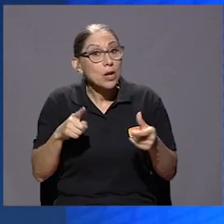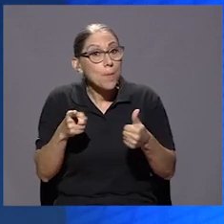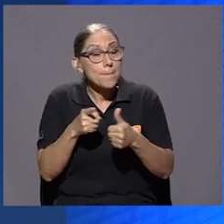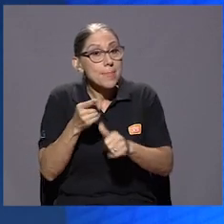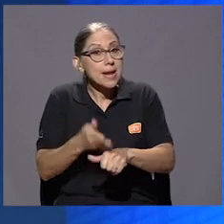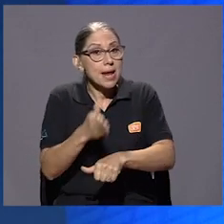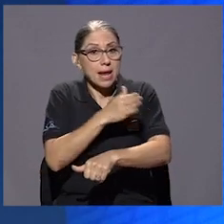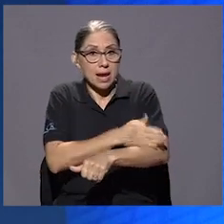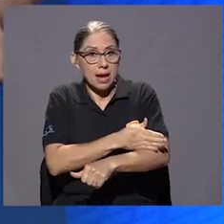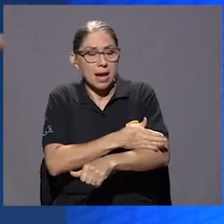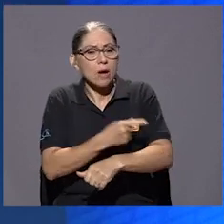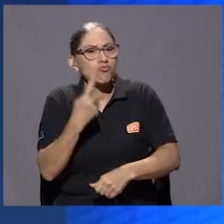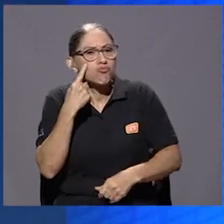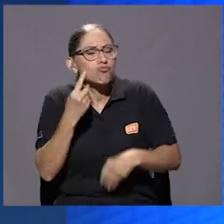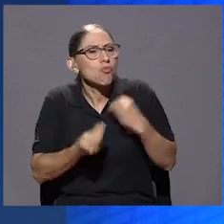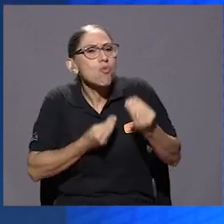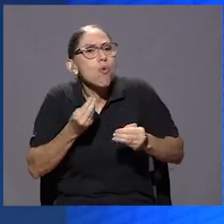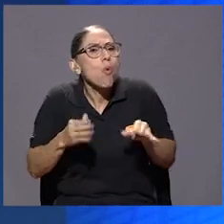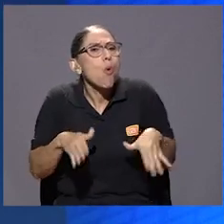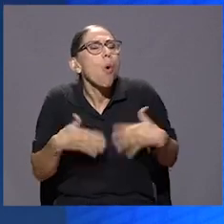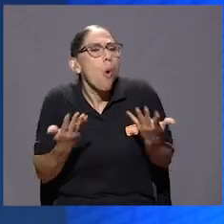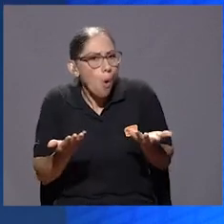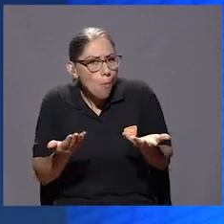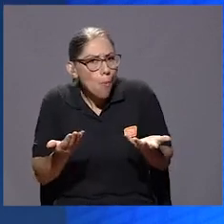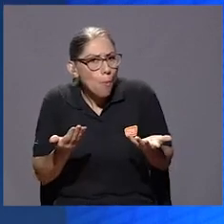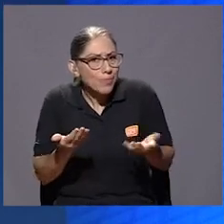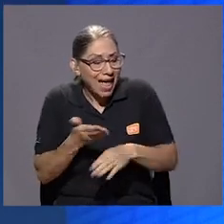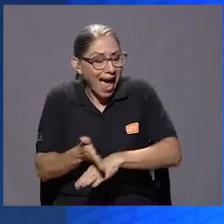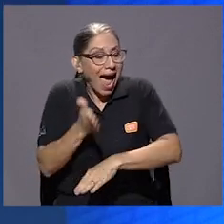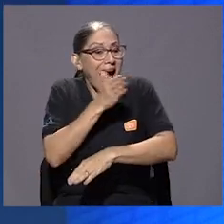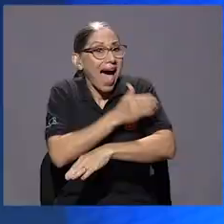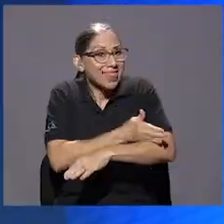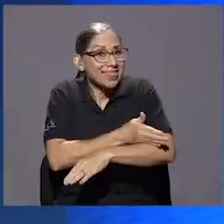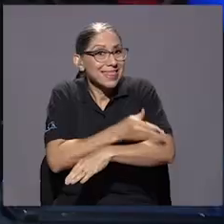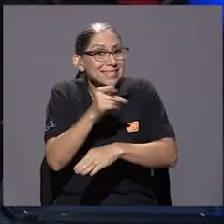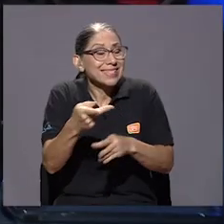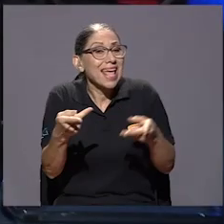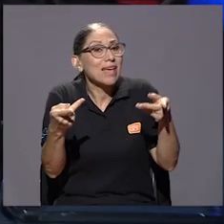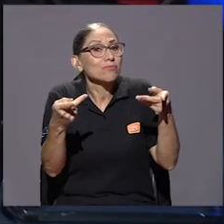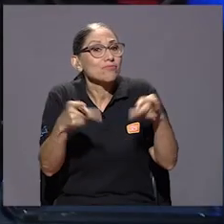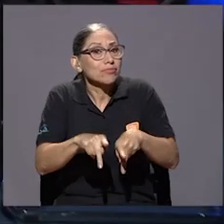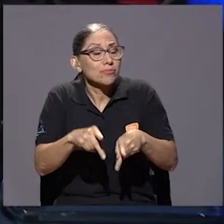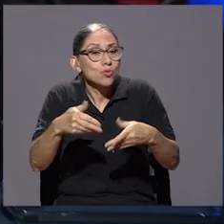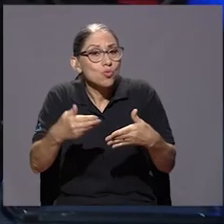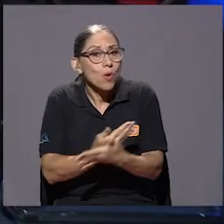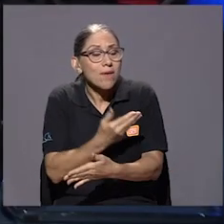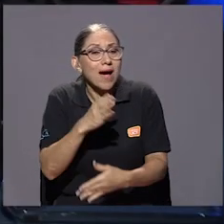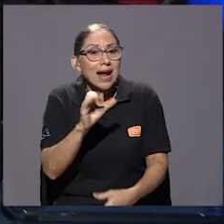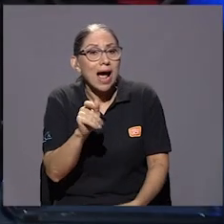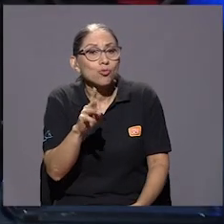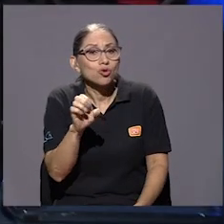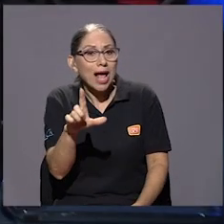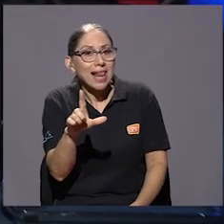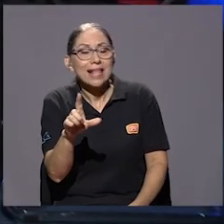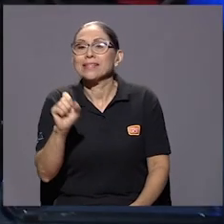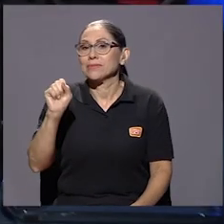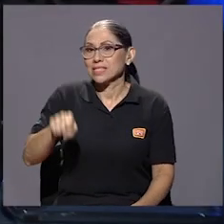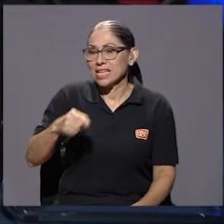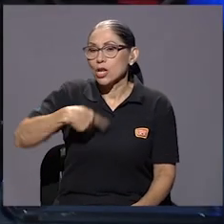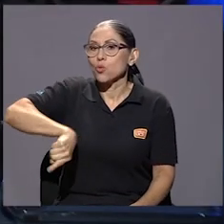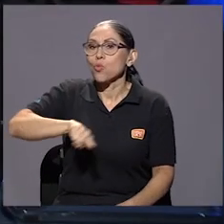revisemos cómo estaba el asunto antes de esa nueva causal. Por supuesto, nuestro código de